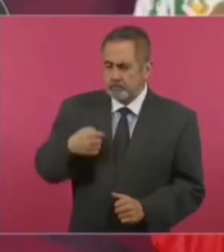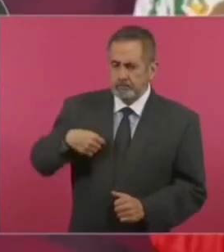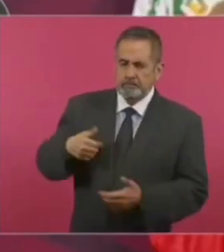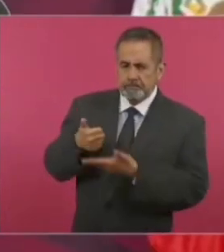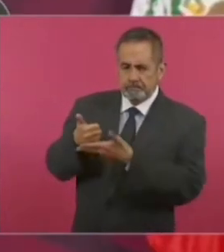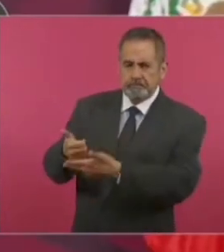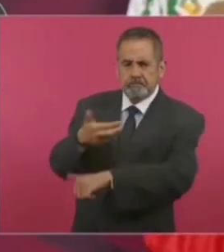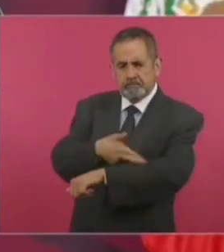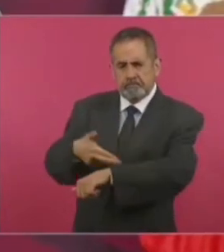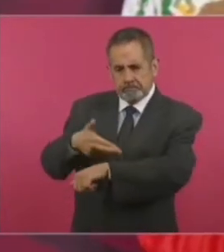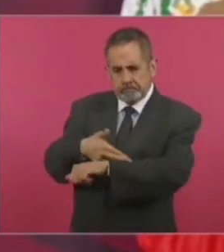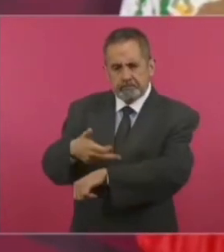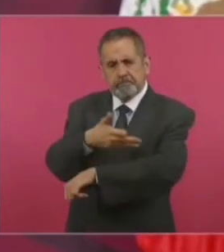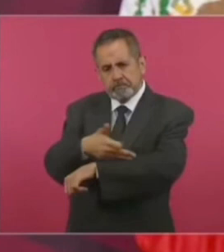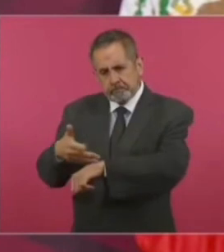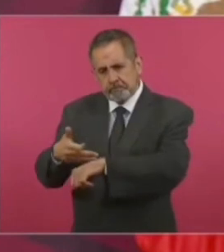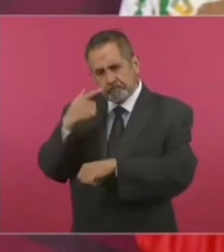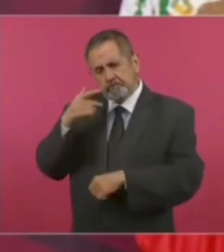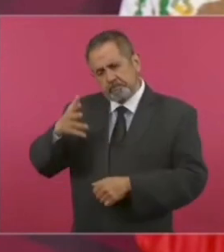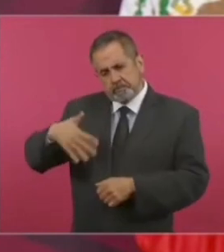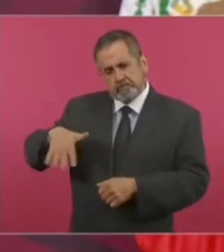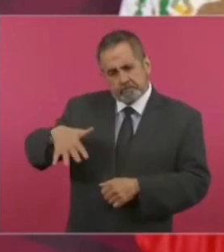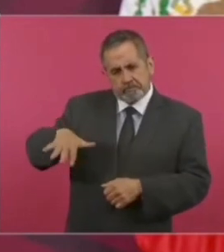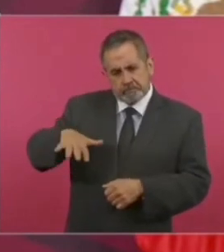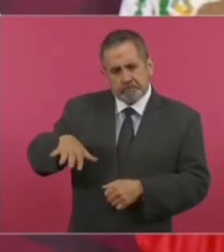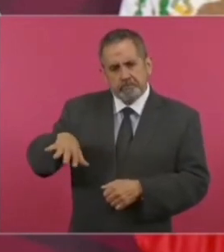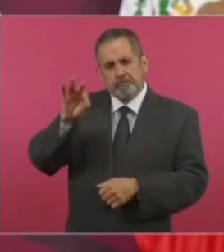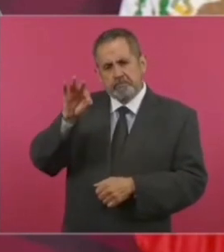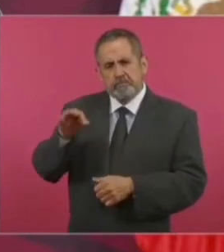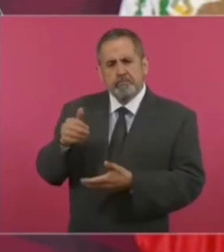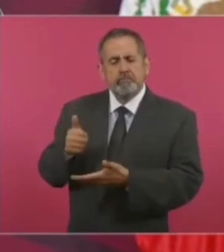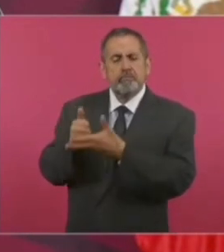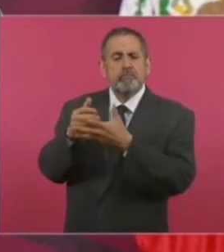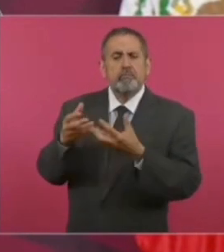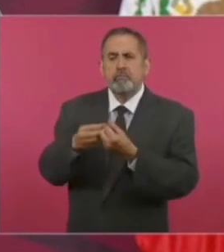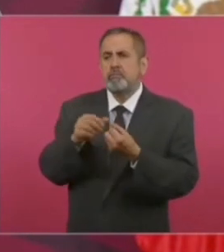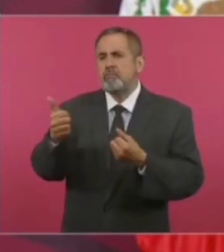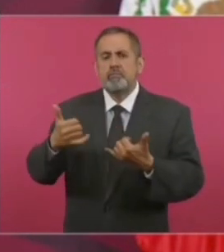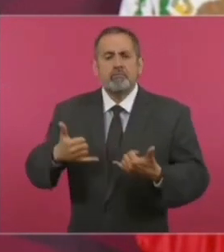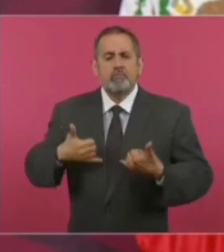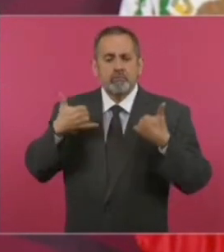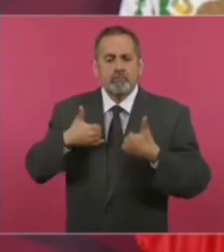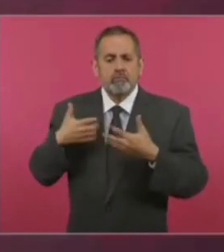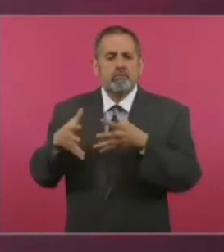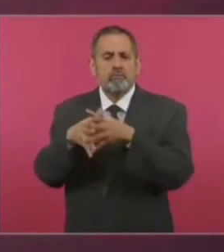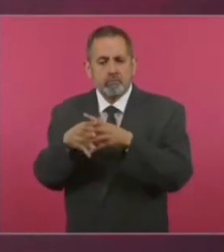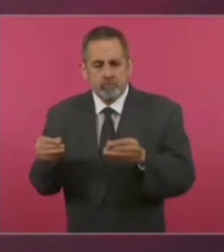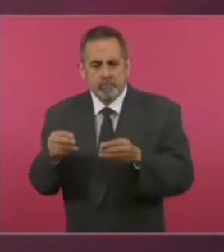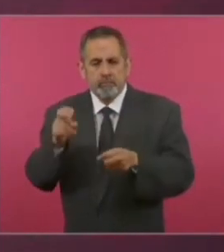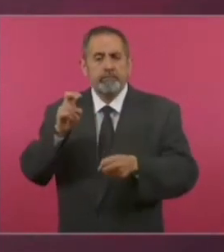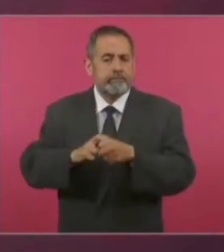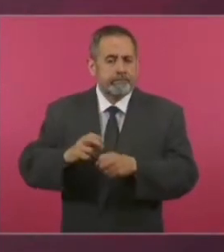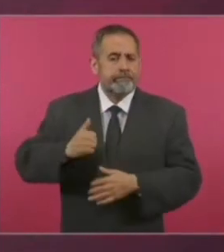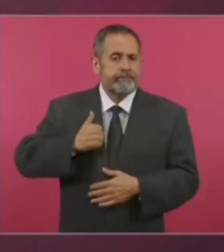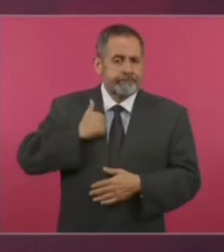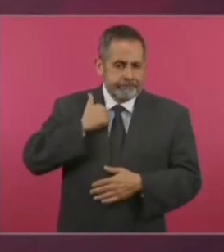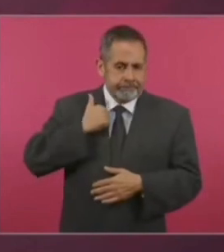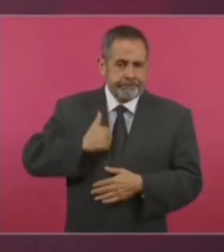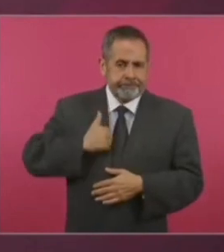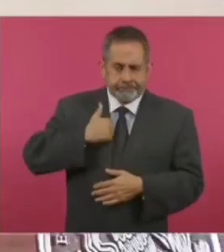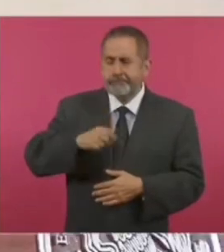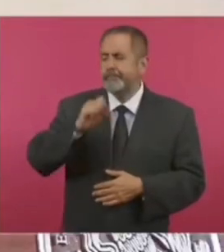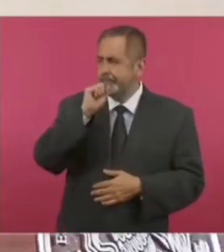ayudando a los familiares para la búsqueda de un joven que desapareció en Canadá. Estamos